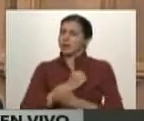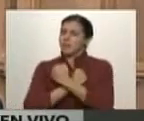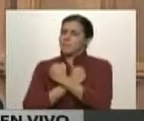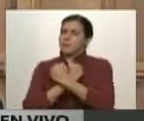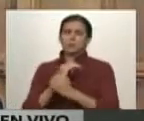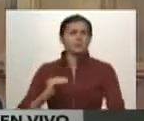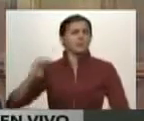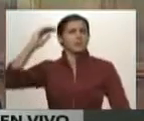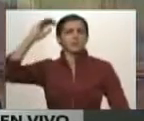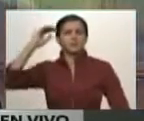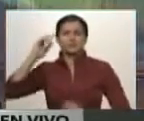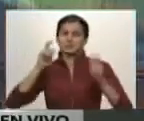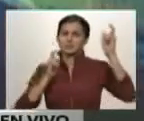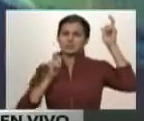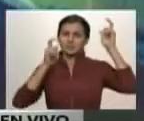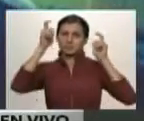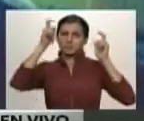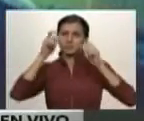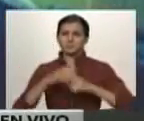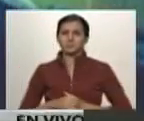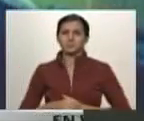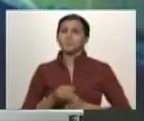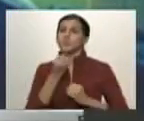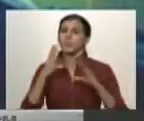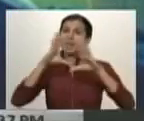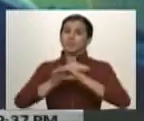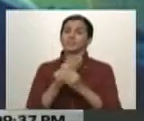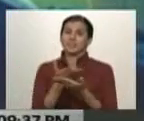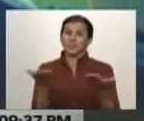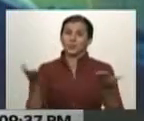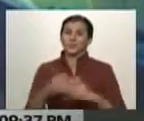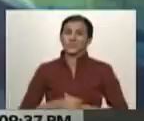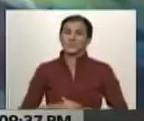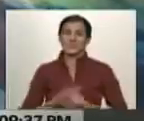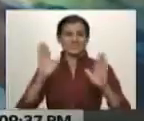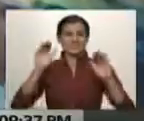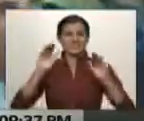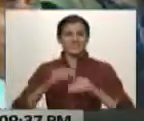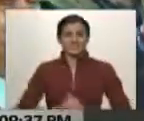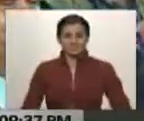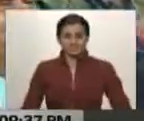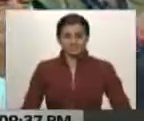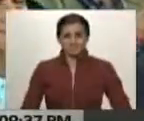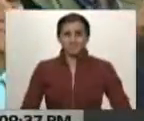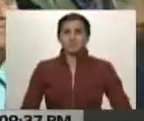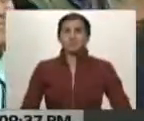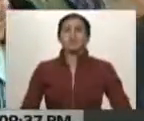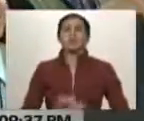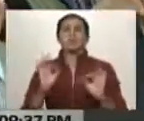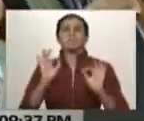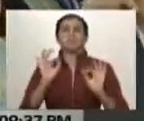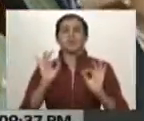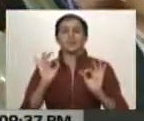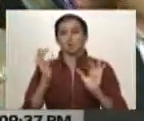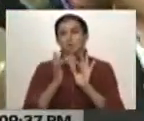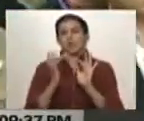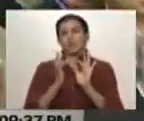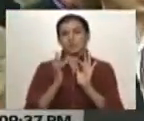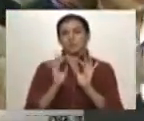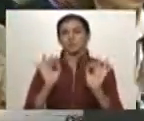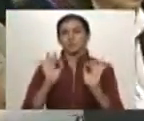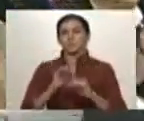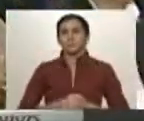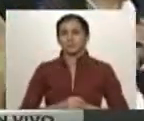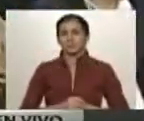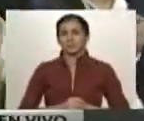gigante comandante hugo chávez bueno buenas noches a todos allá nos despedimos de esta transmisión con